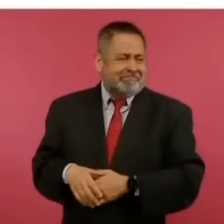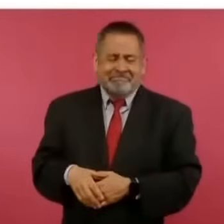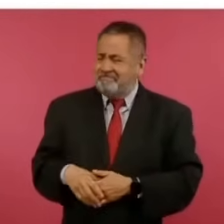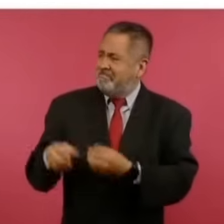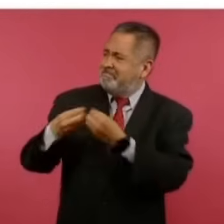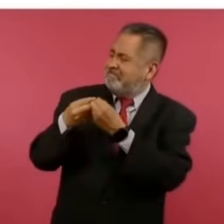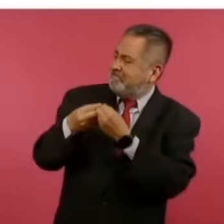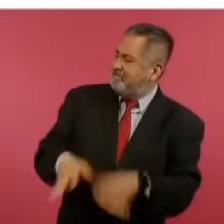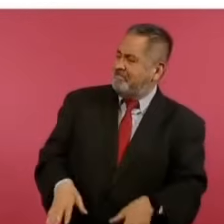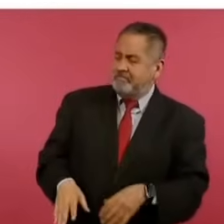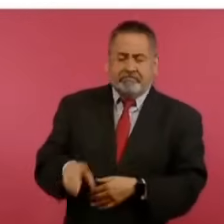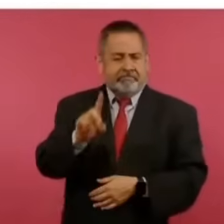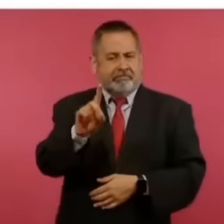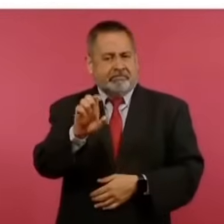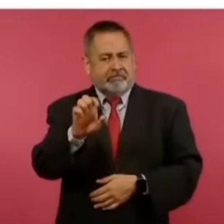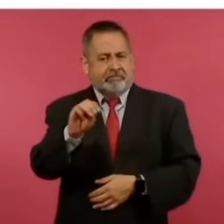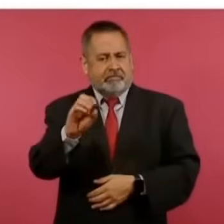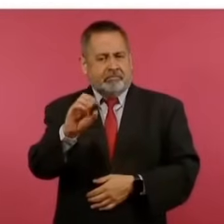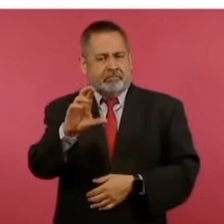democracia,